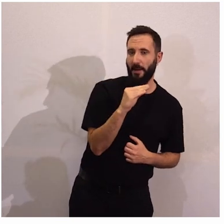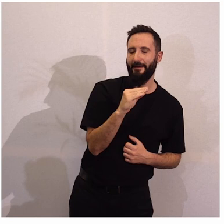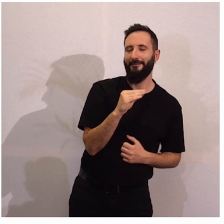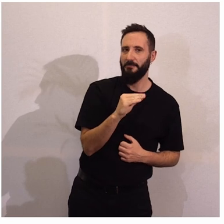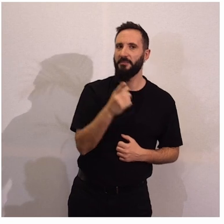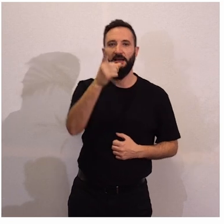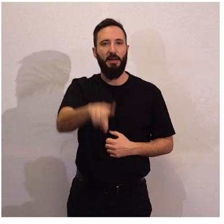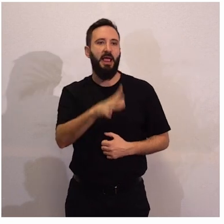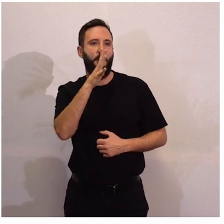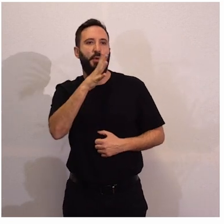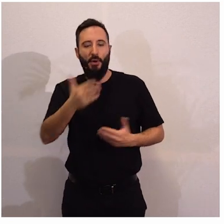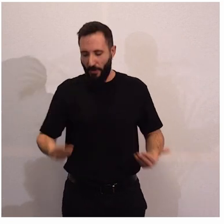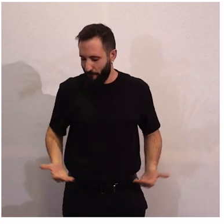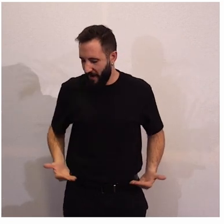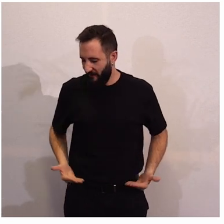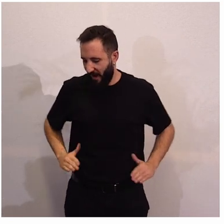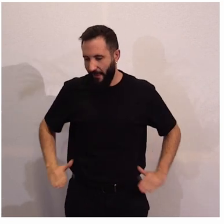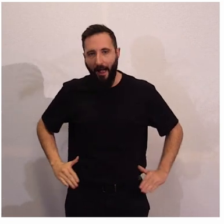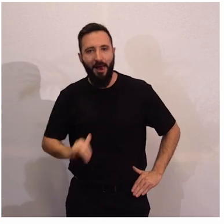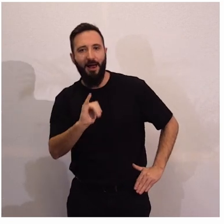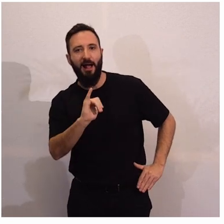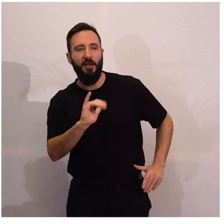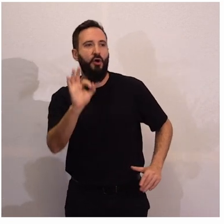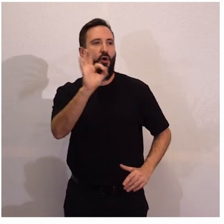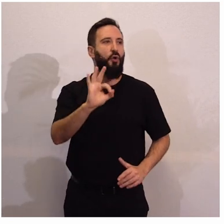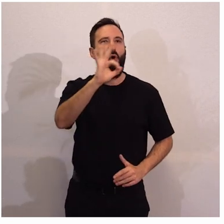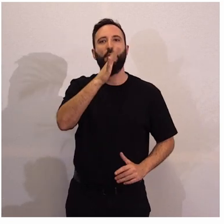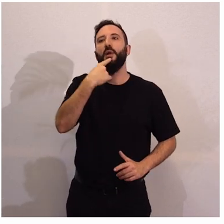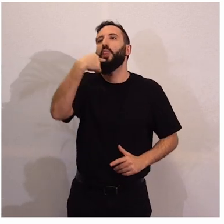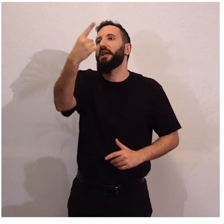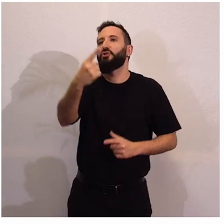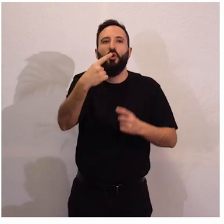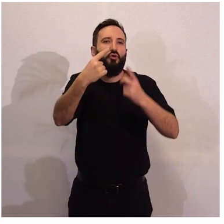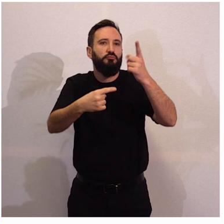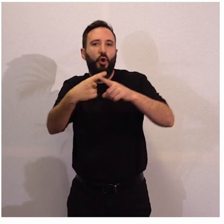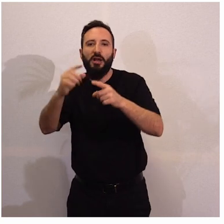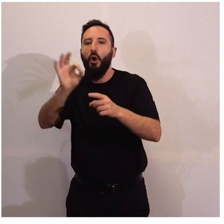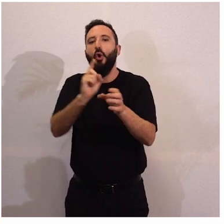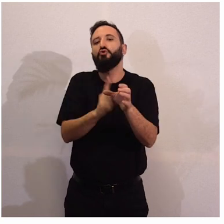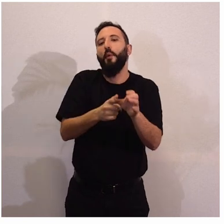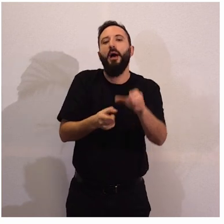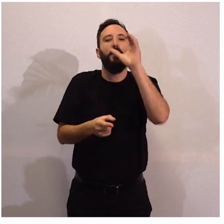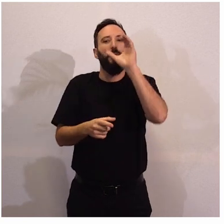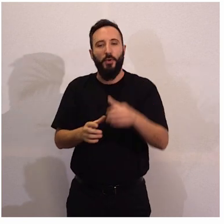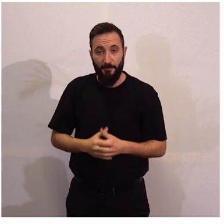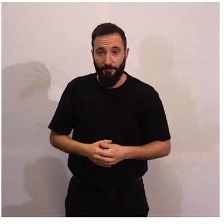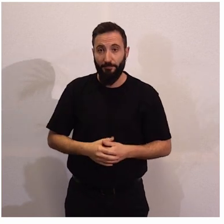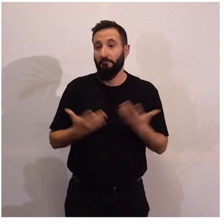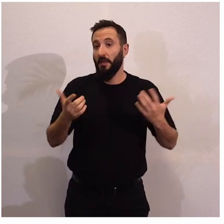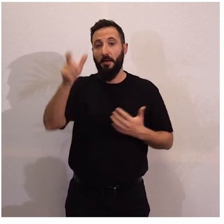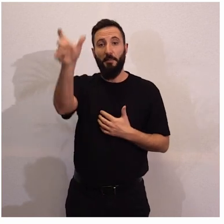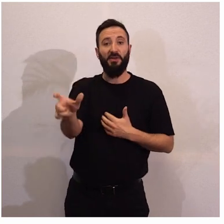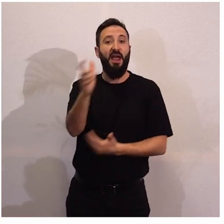mejor también porque llevo una minifalda y entonces, bueno, o porque he dicho no sé qué o porque me he tomado una copa. Una persona